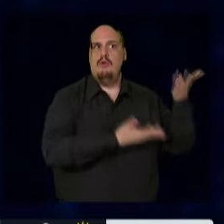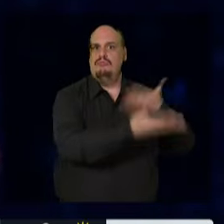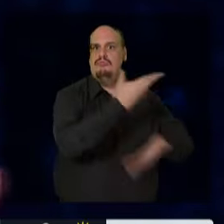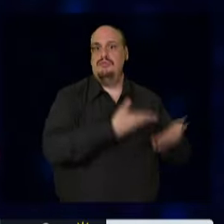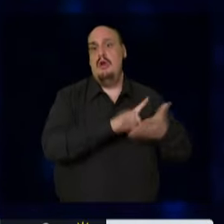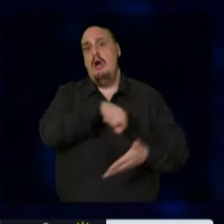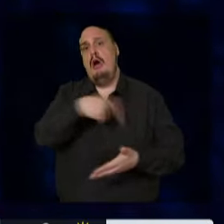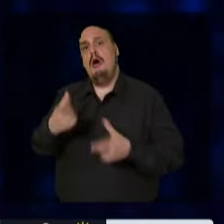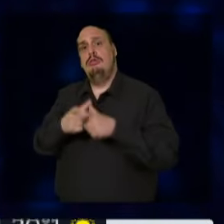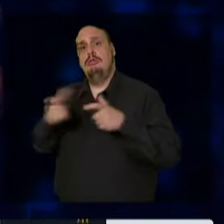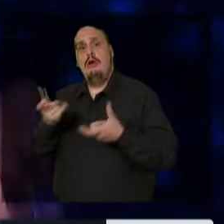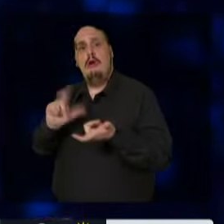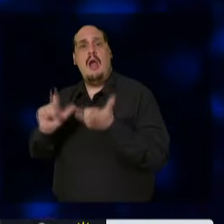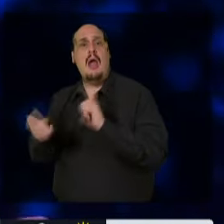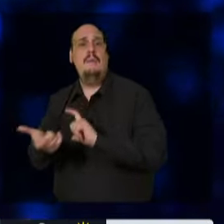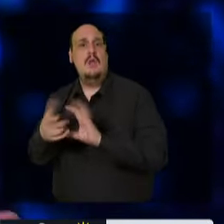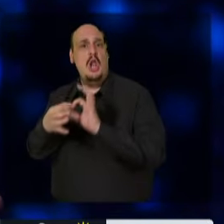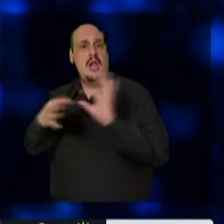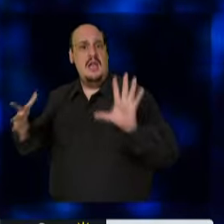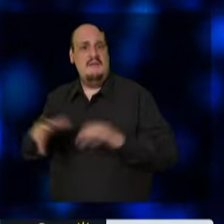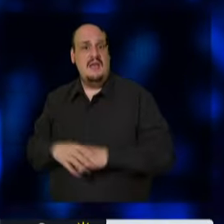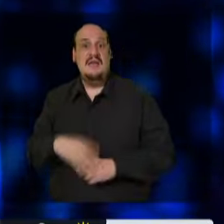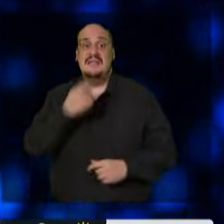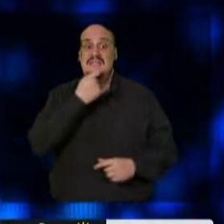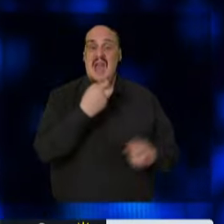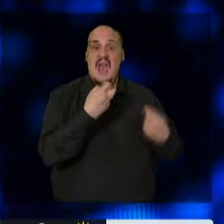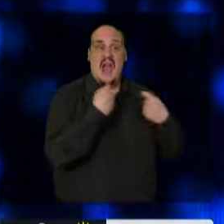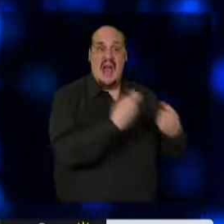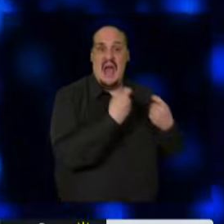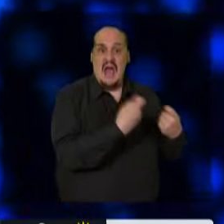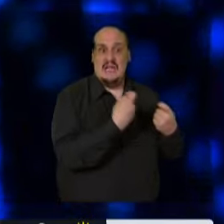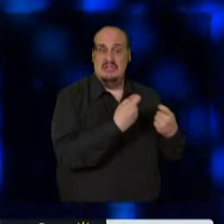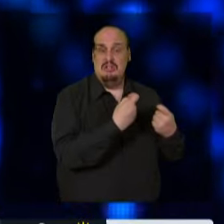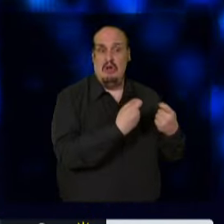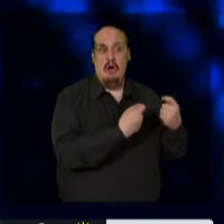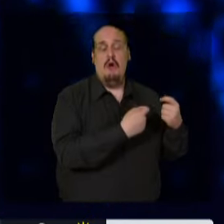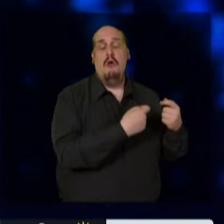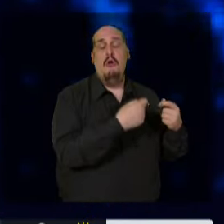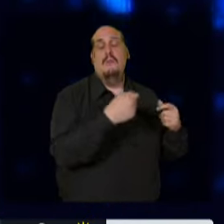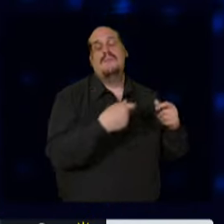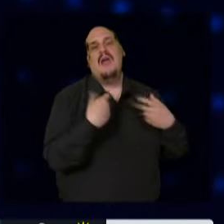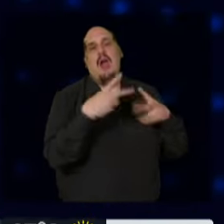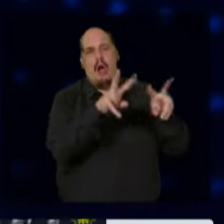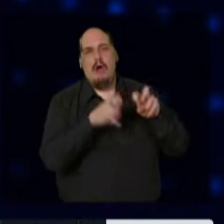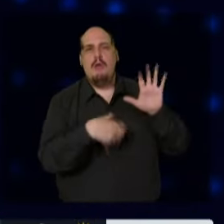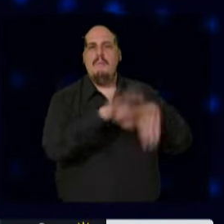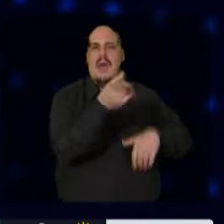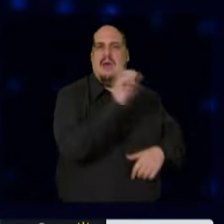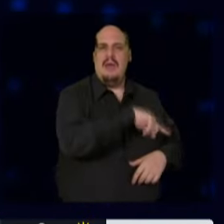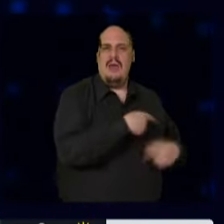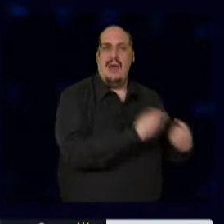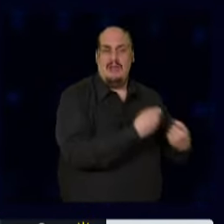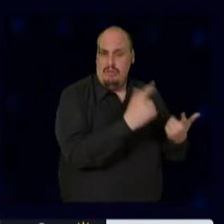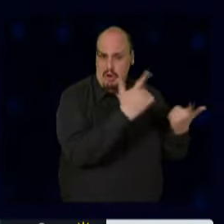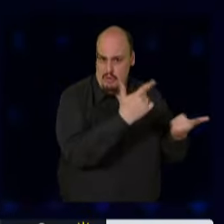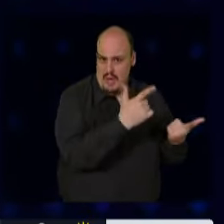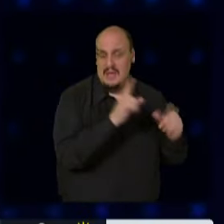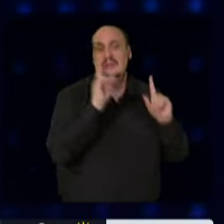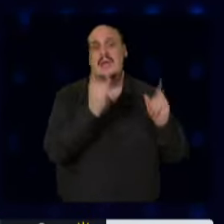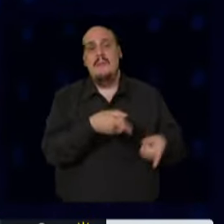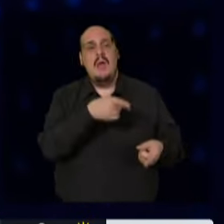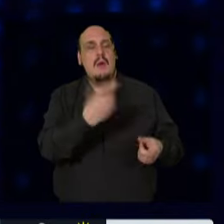Si tenemos 0 de déficit fiscal, si tenemos independencia del Banco Central que no financia espuriamente al